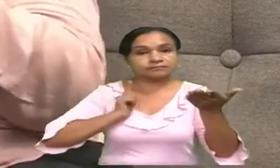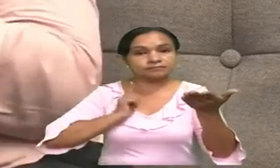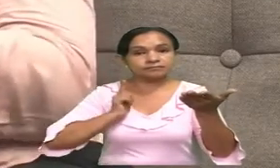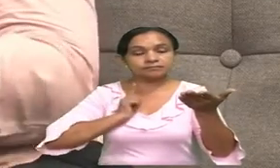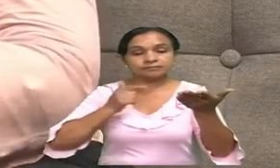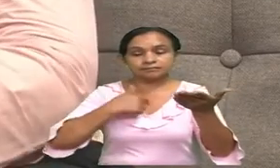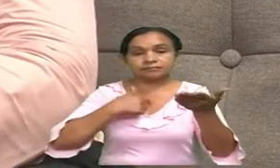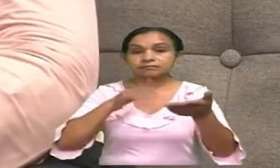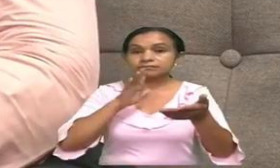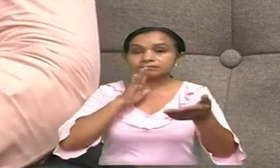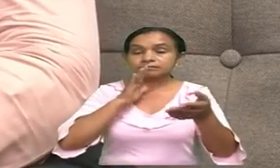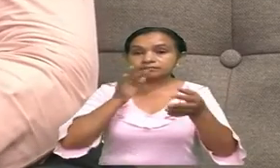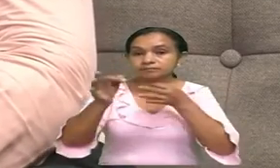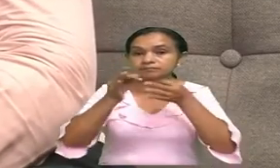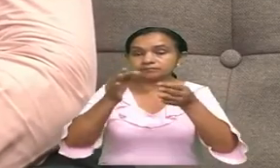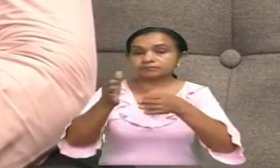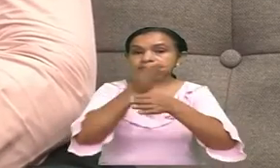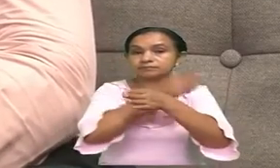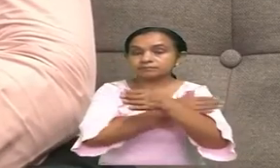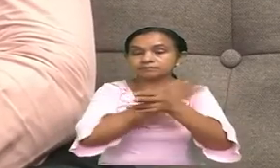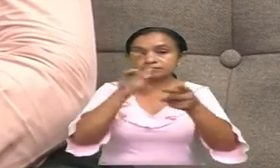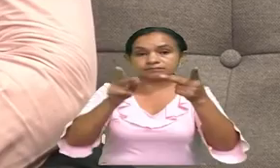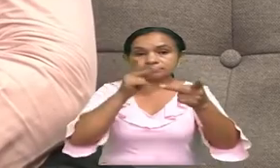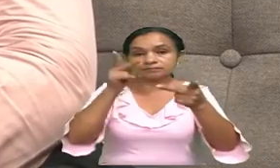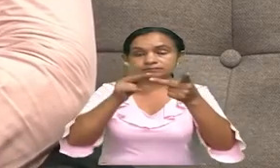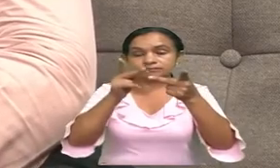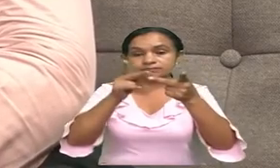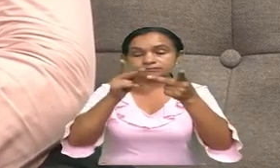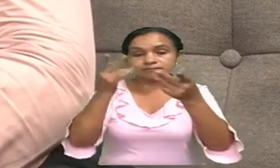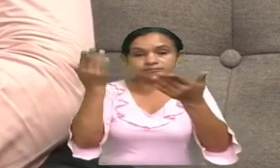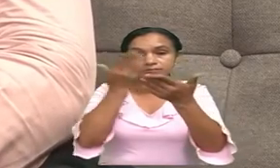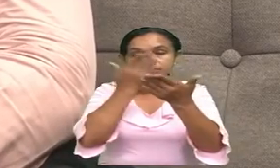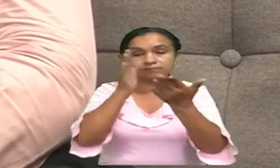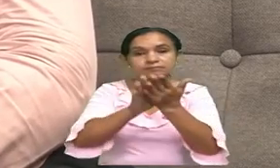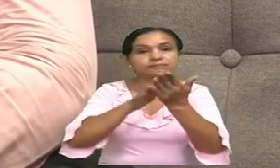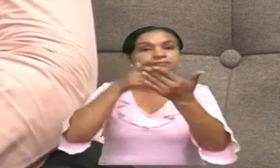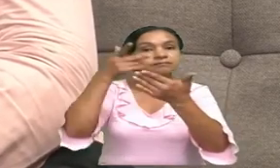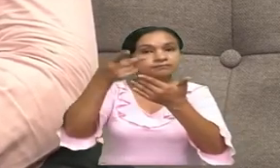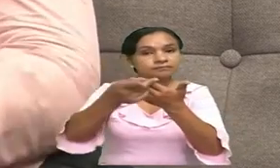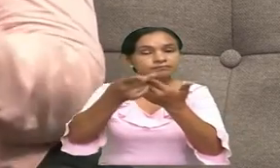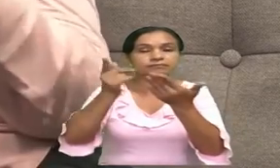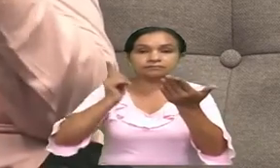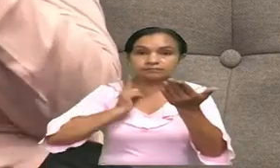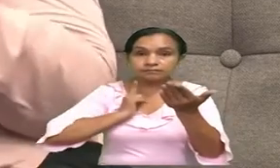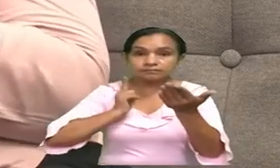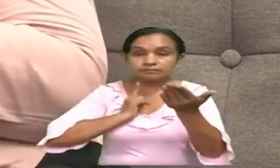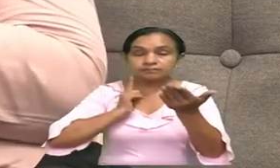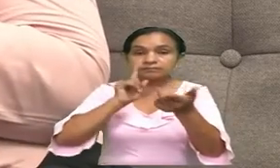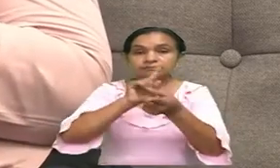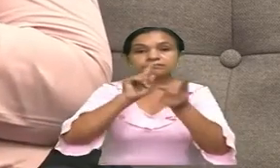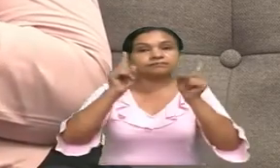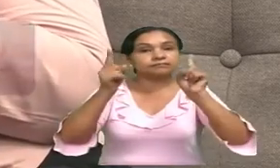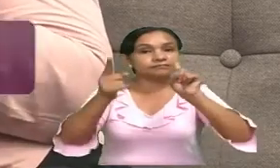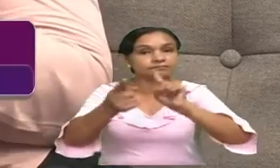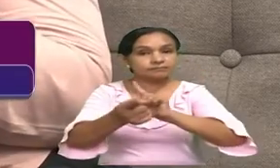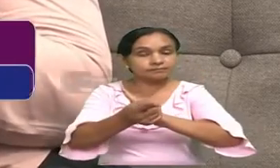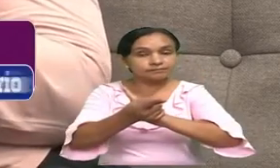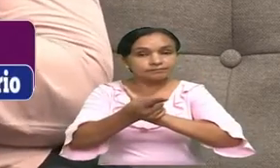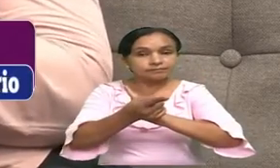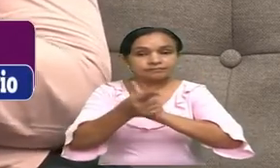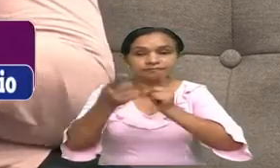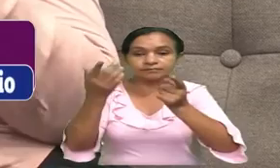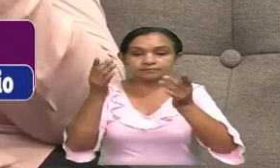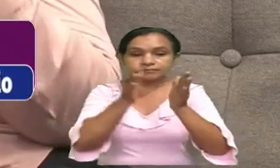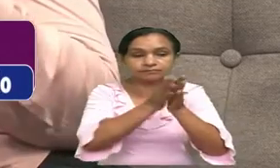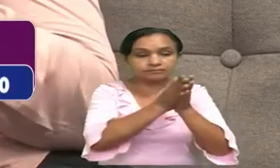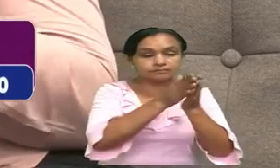yo comentaba, ¿verdad?, al inicio del perfeccionamiento curricular, porque nosotros tenemos que hacer una transformación de nuestro